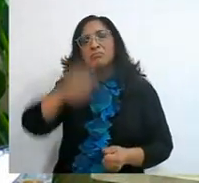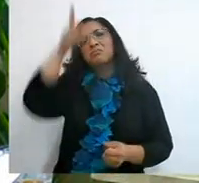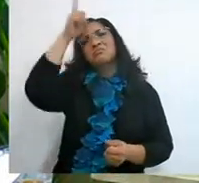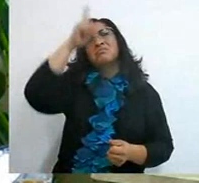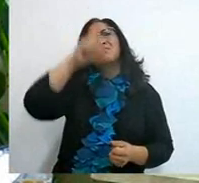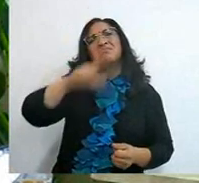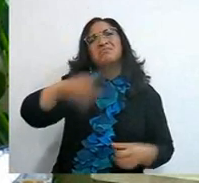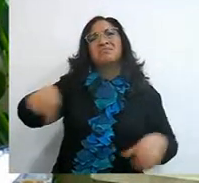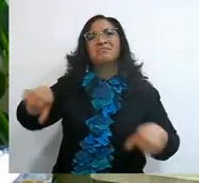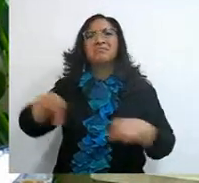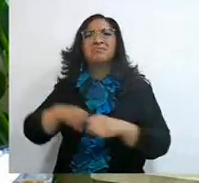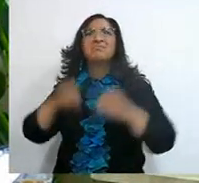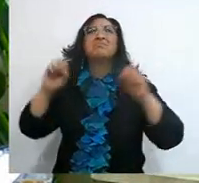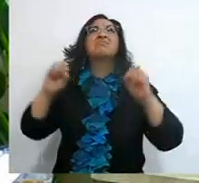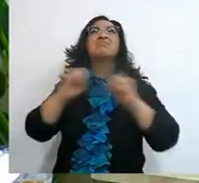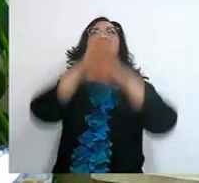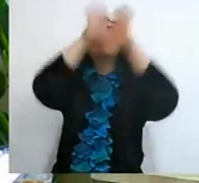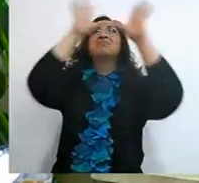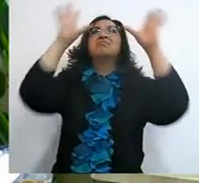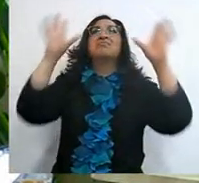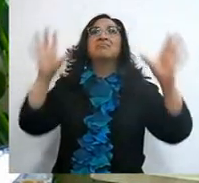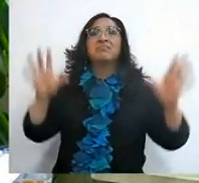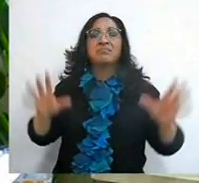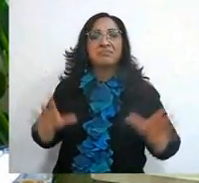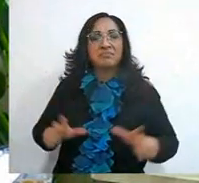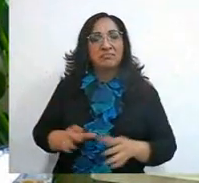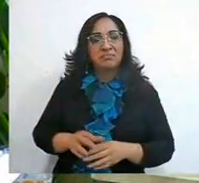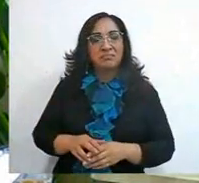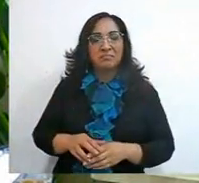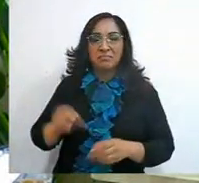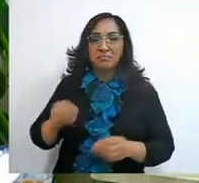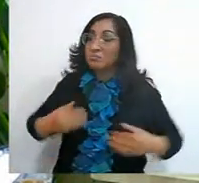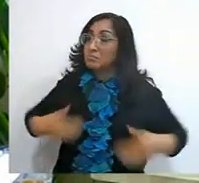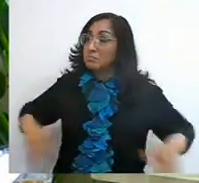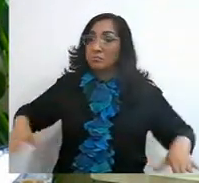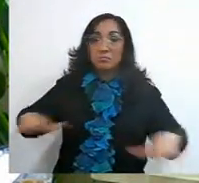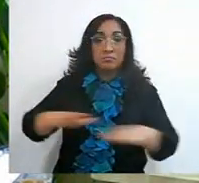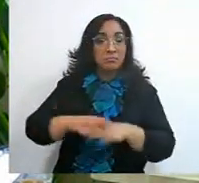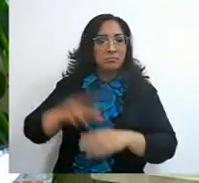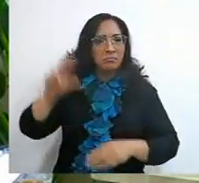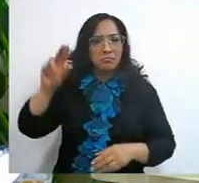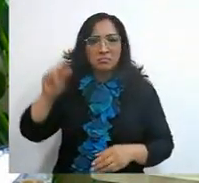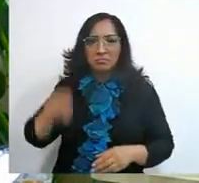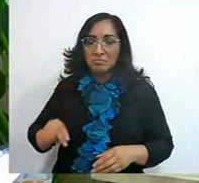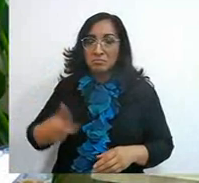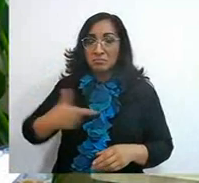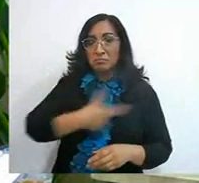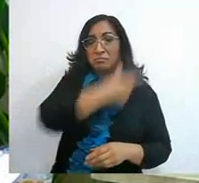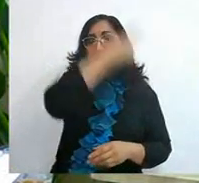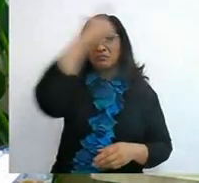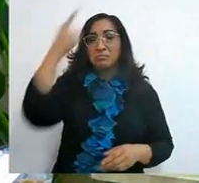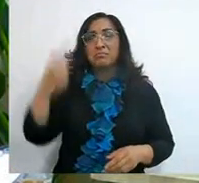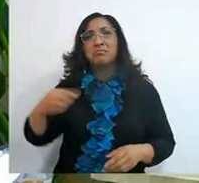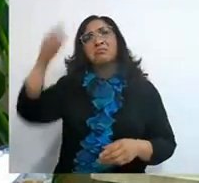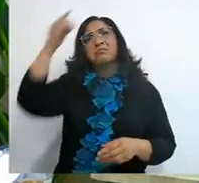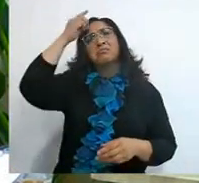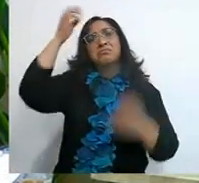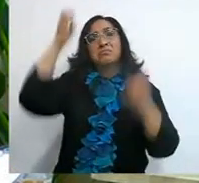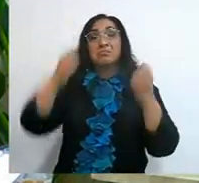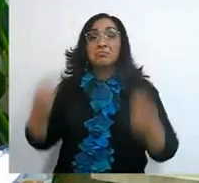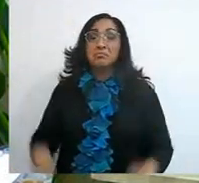esta antorcha que nos ilumina, y no cambiemos la gloria del Dios